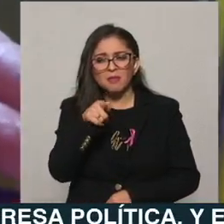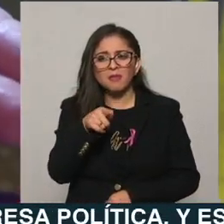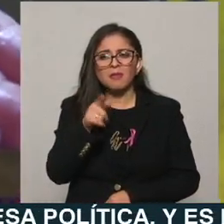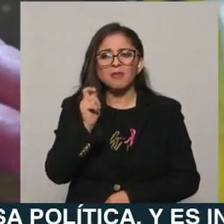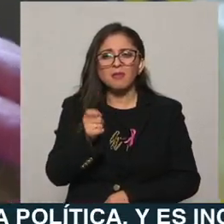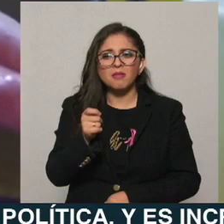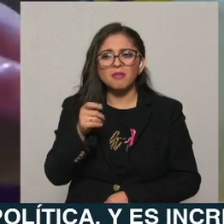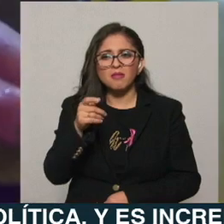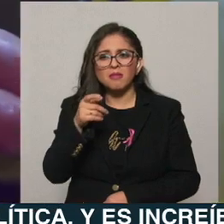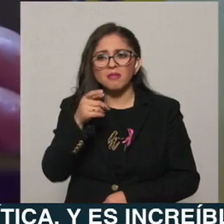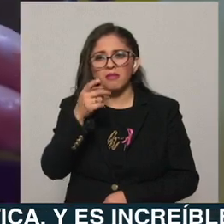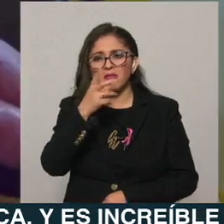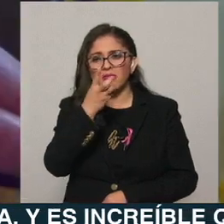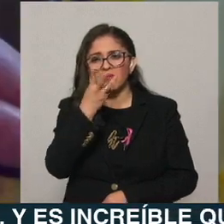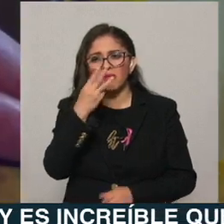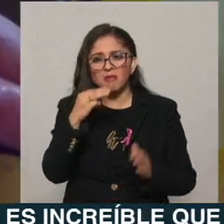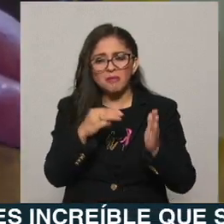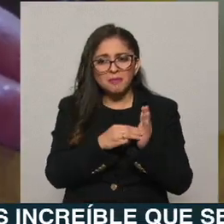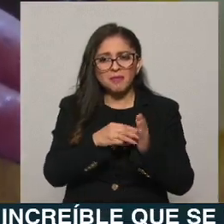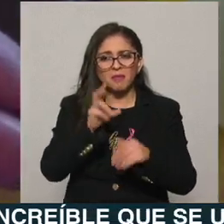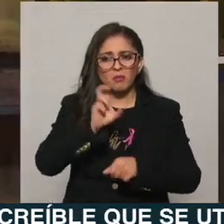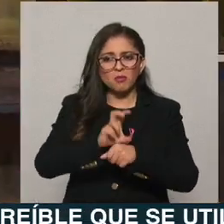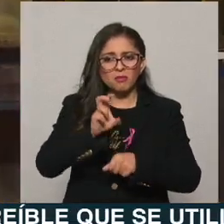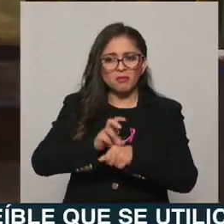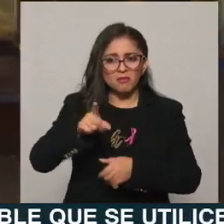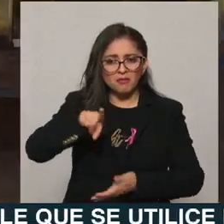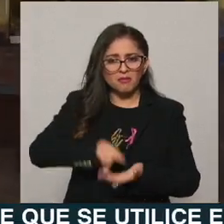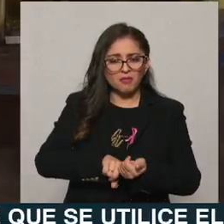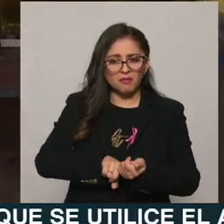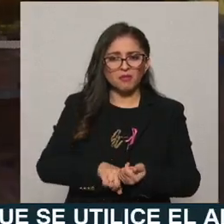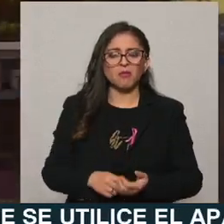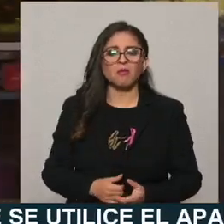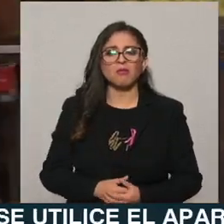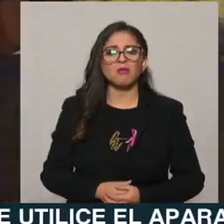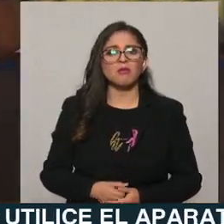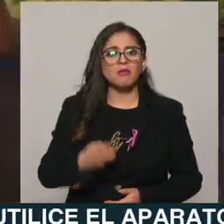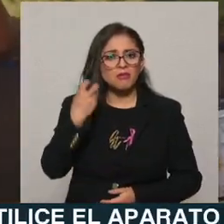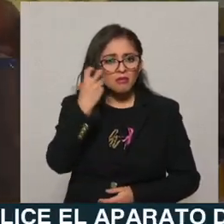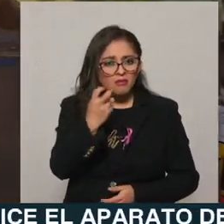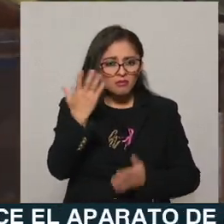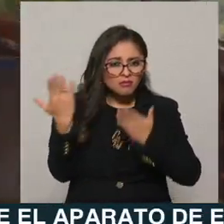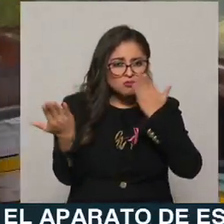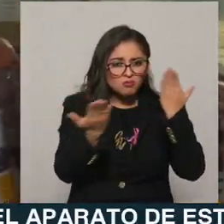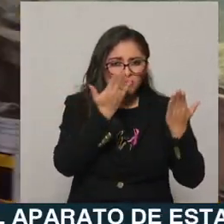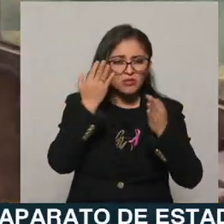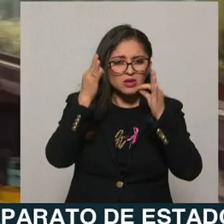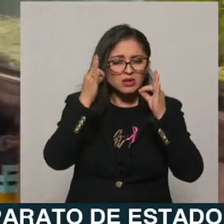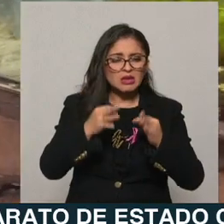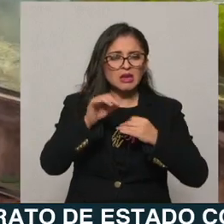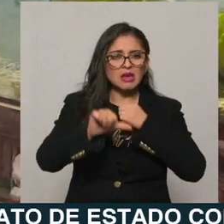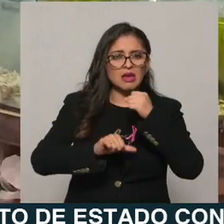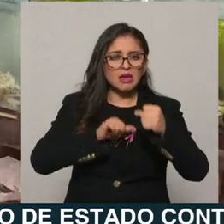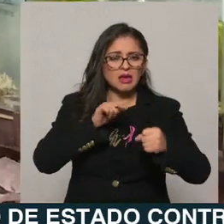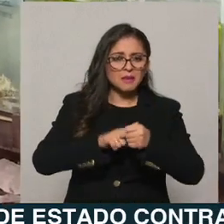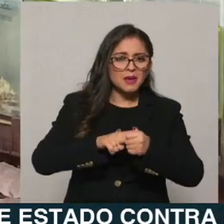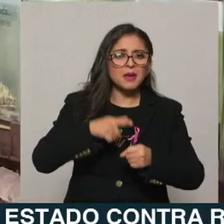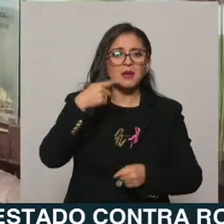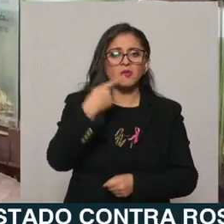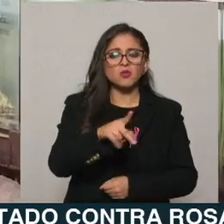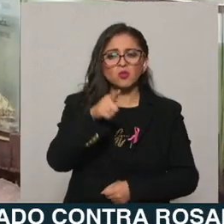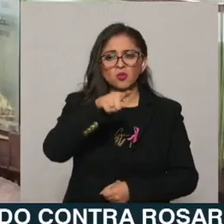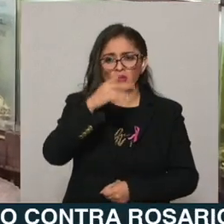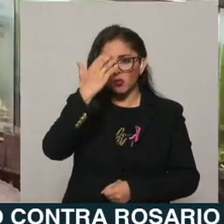tiene alrededor de 3,000 huevecillos. Jesús se documenta continuamente sobre esta especie. Sin embargo, su